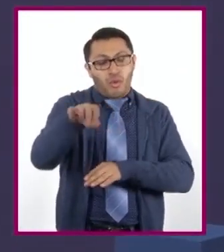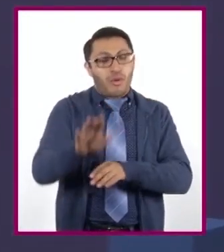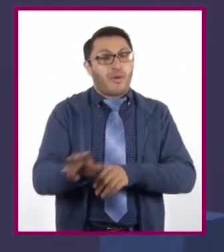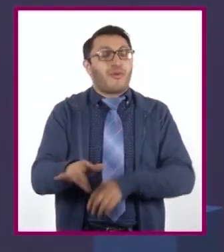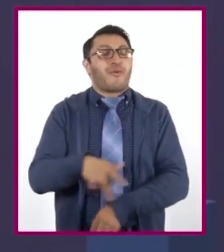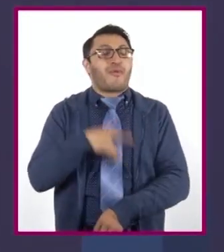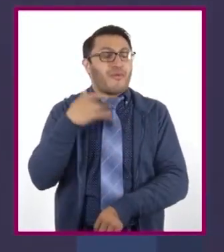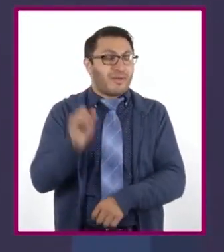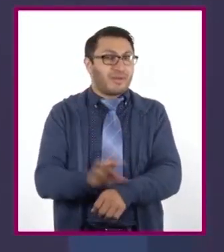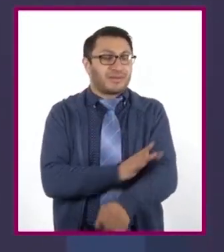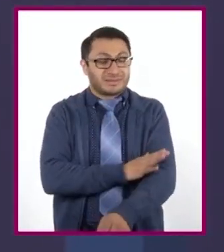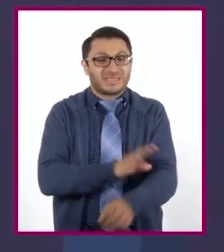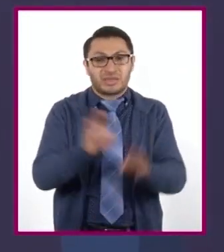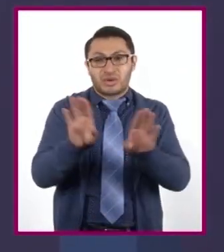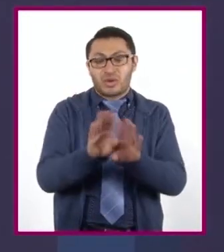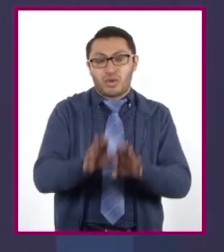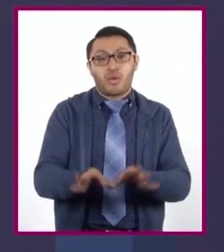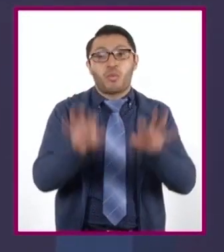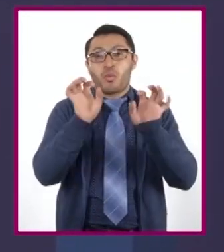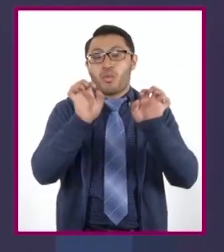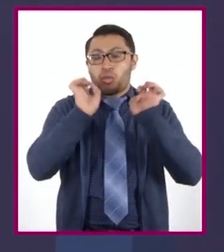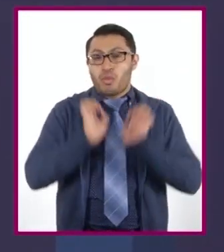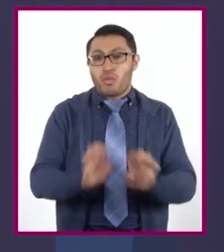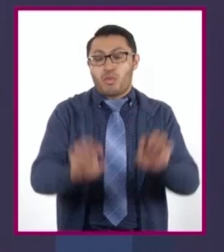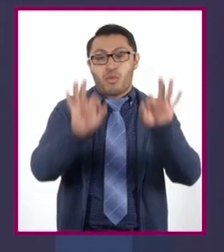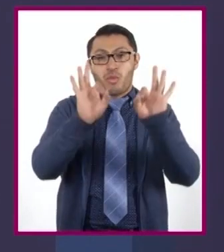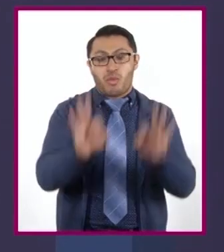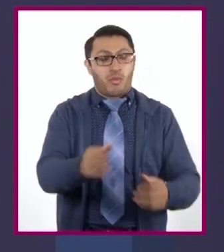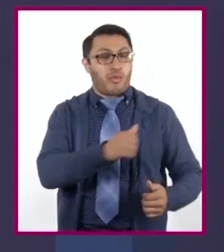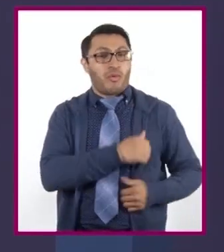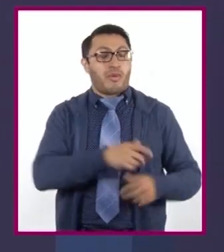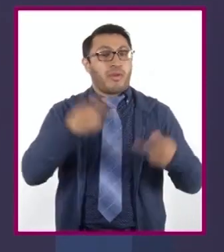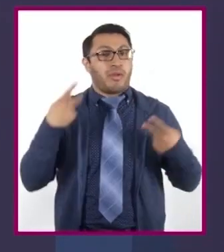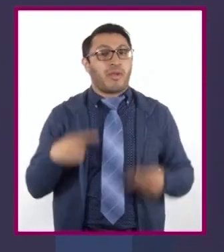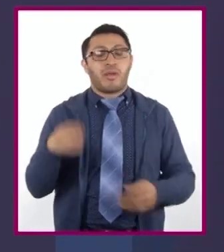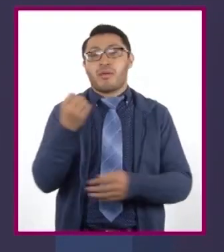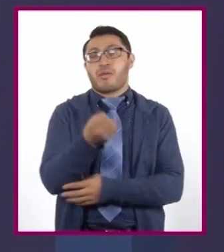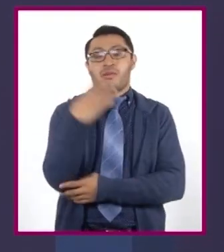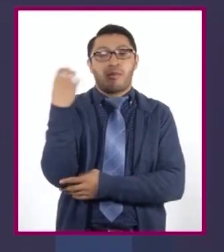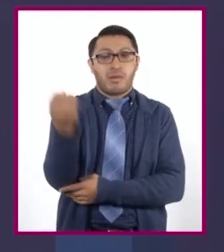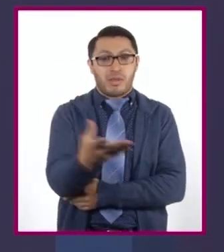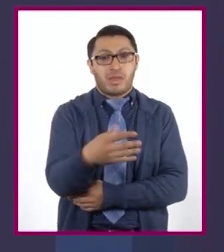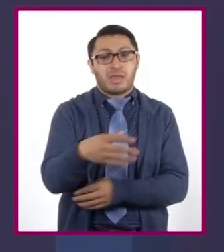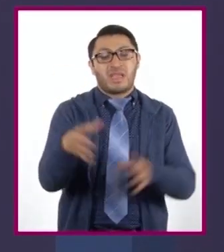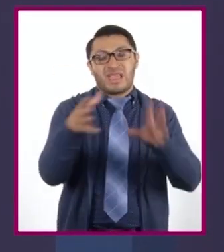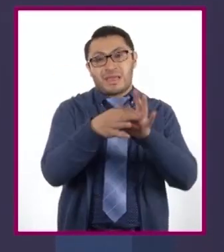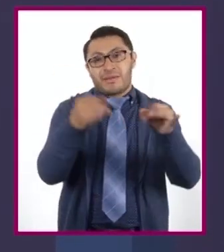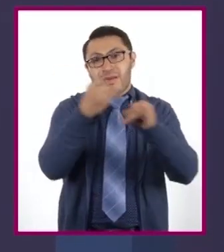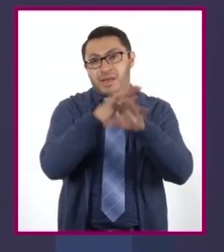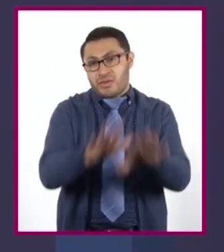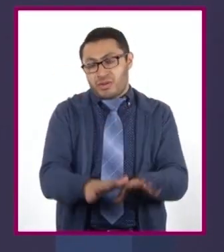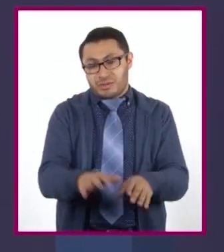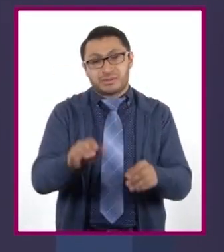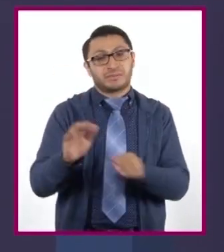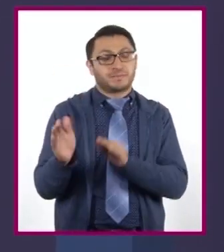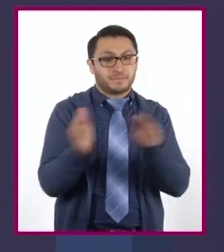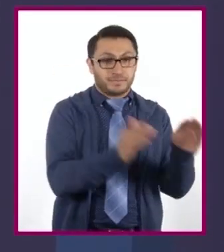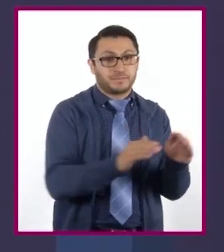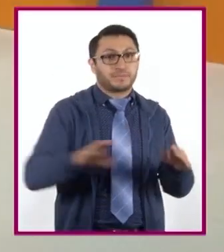apelar al prestigio y o autoridad del emisor, exponer datos parciales. Pasemos a otra